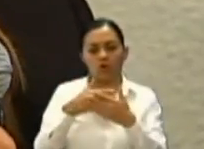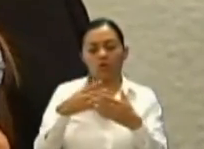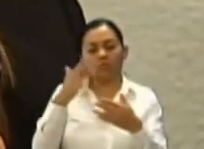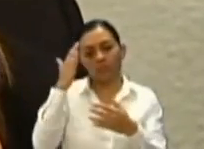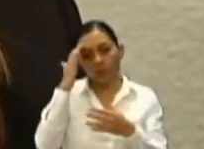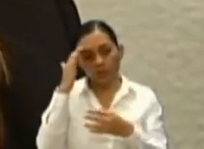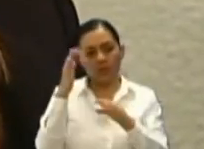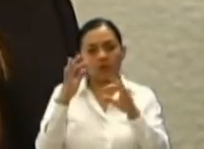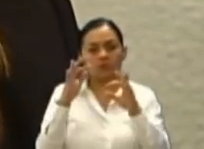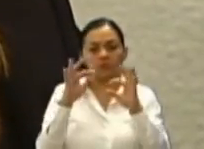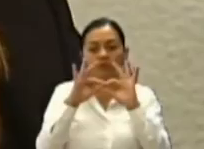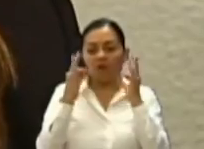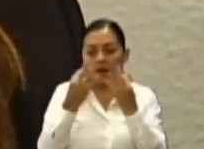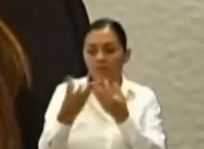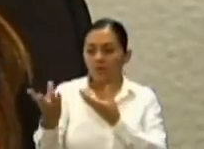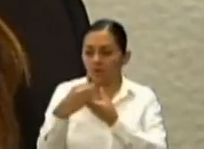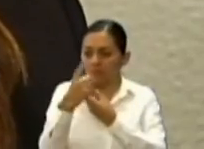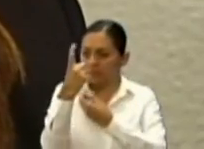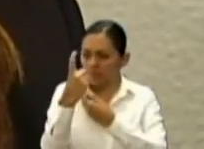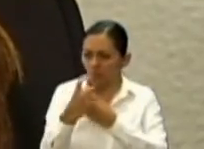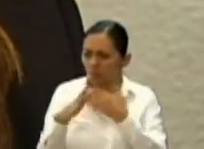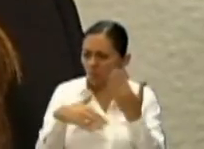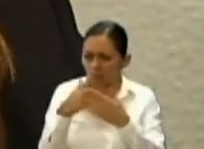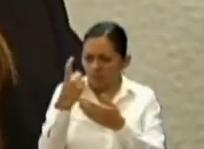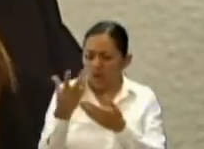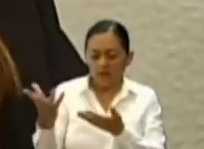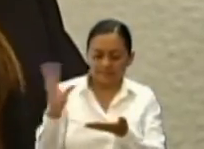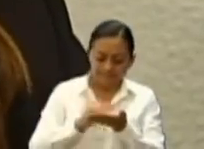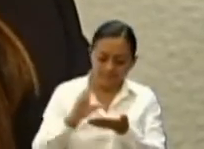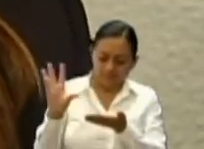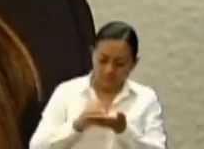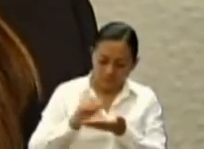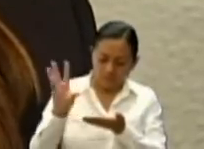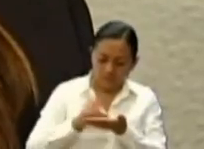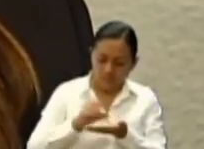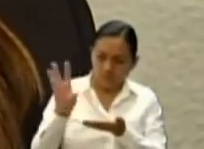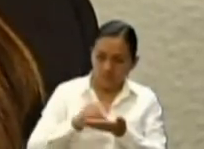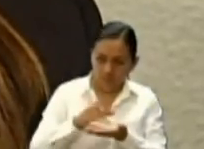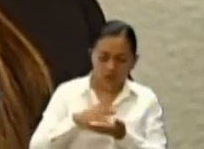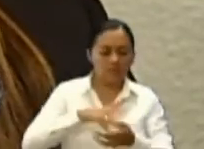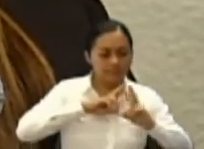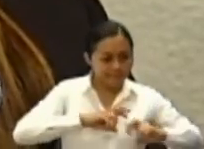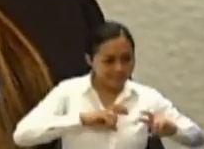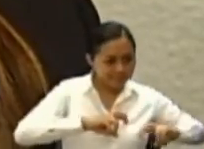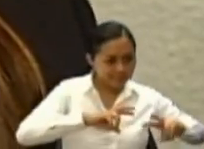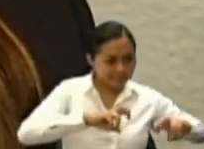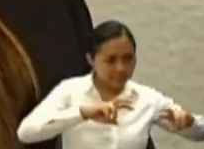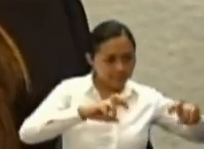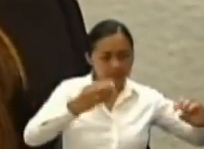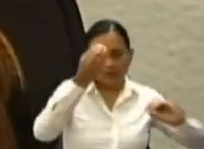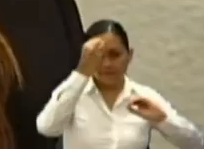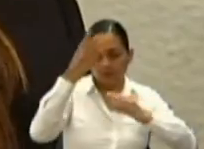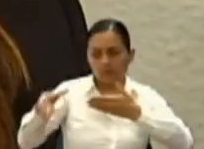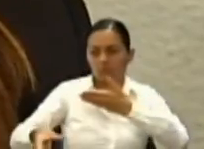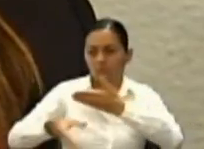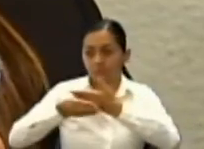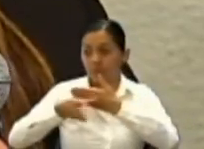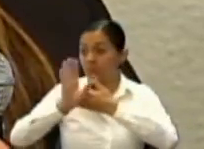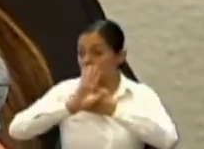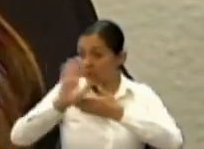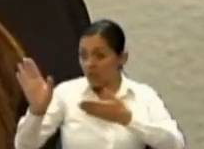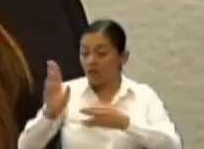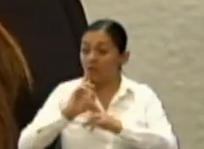de la familia gabela ochoa en este sentido ha sido ya presentado el informe usted ha conocido el resultado y después de su